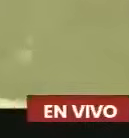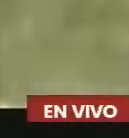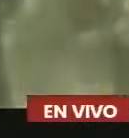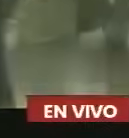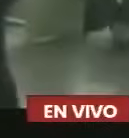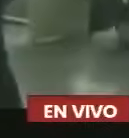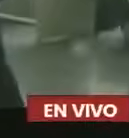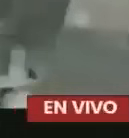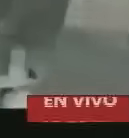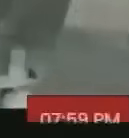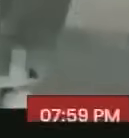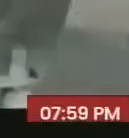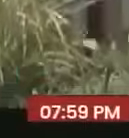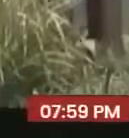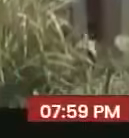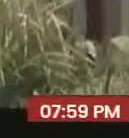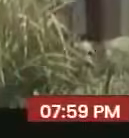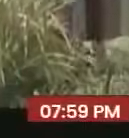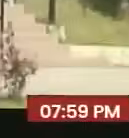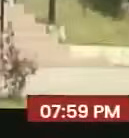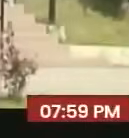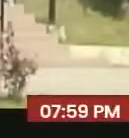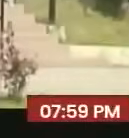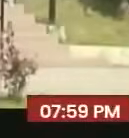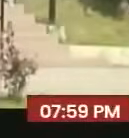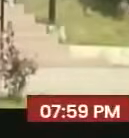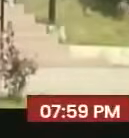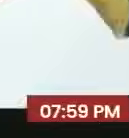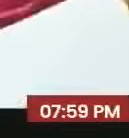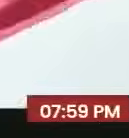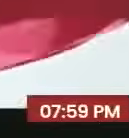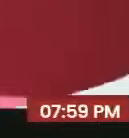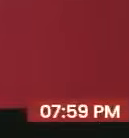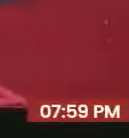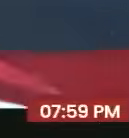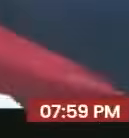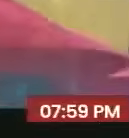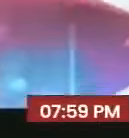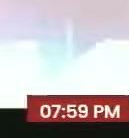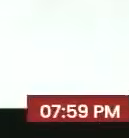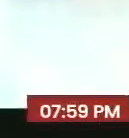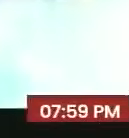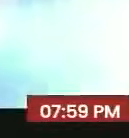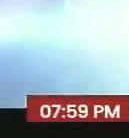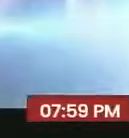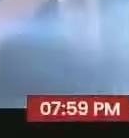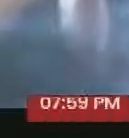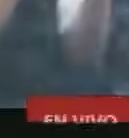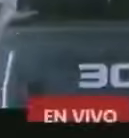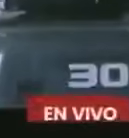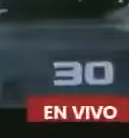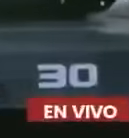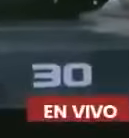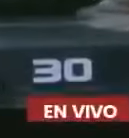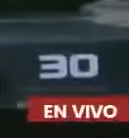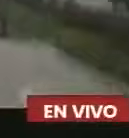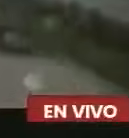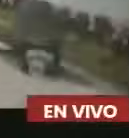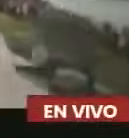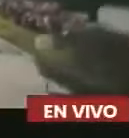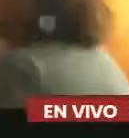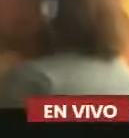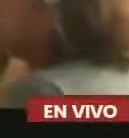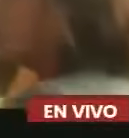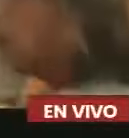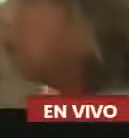pueblo. Una segunda R de renacimiento del espíritu original de la patria, del renacer de los